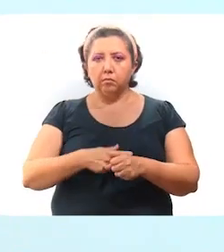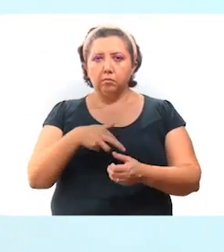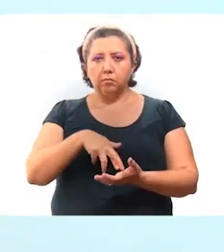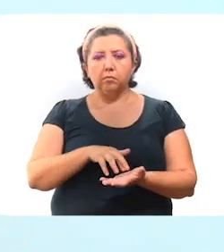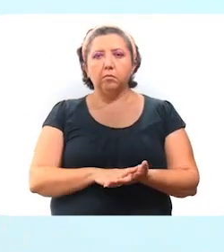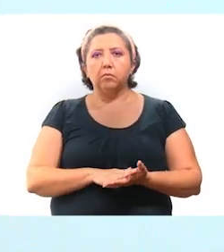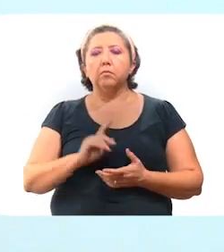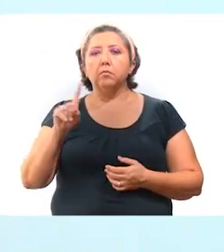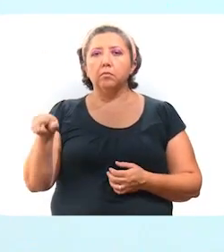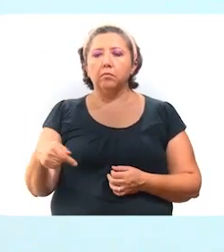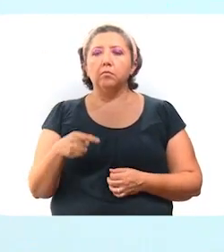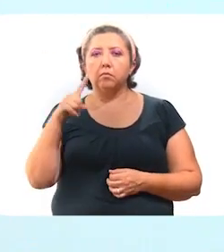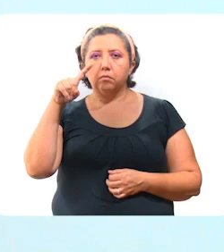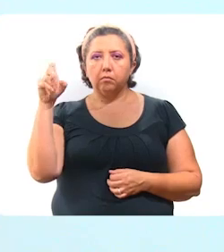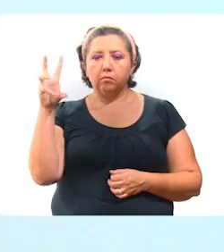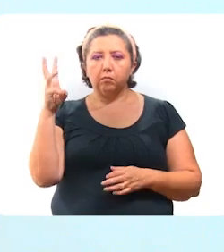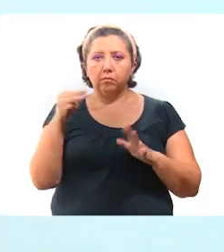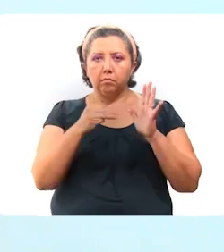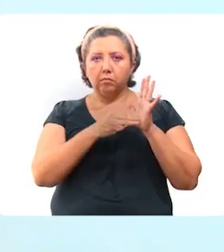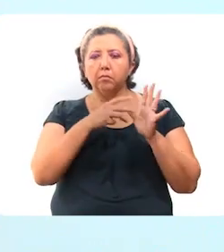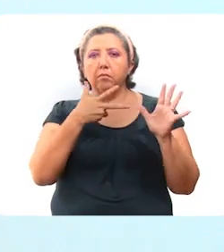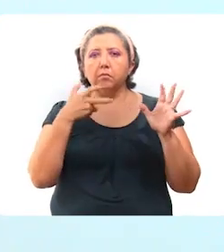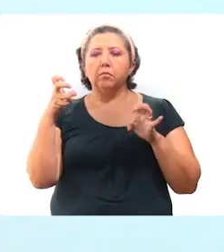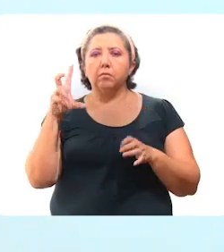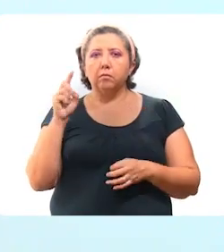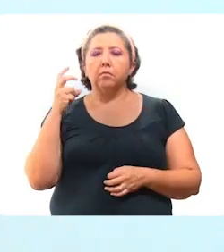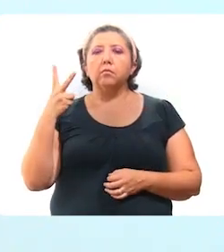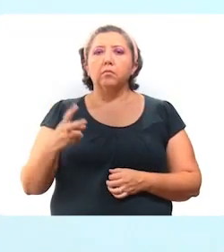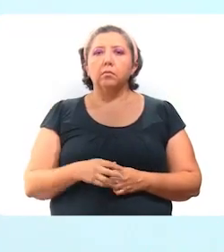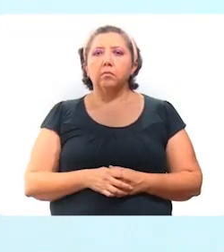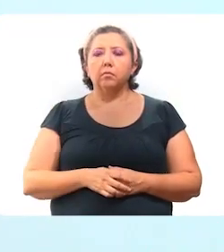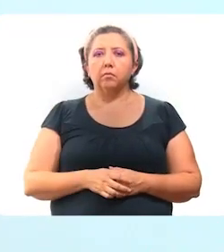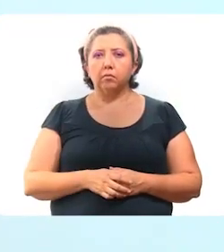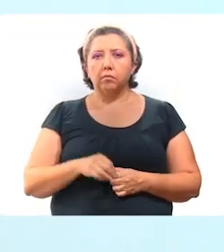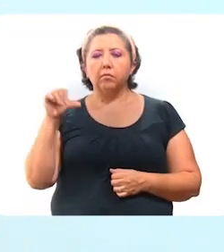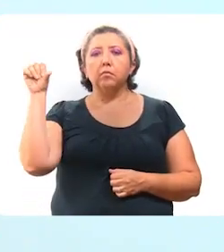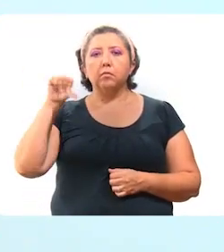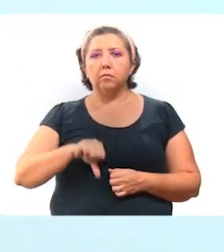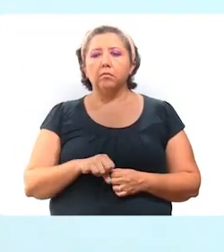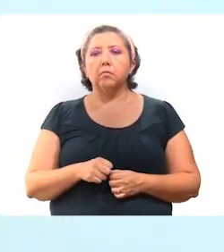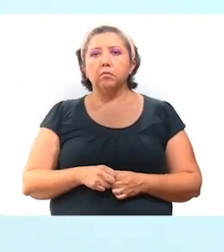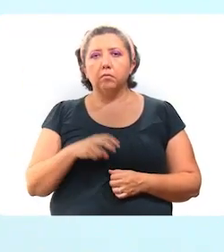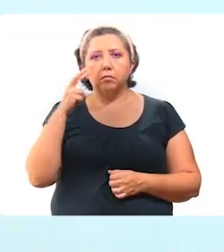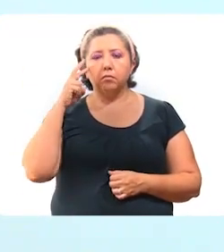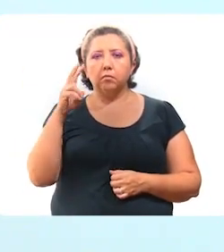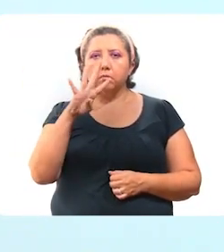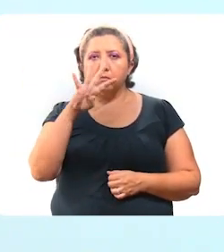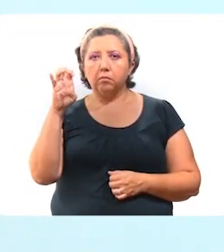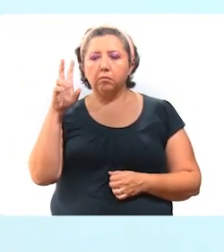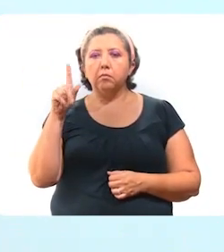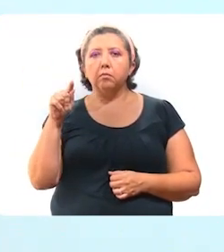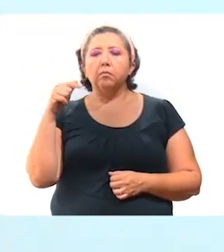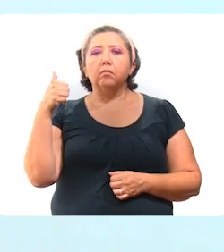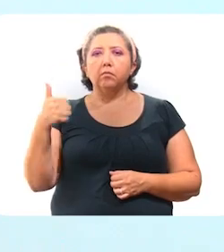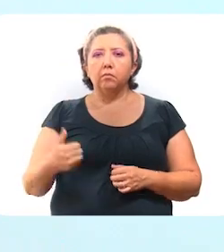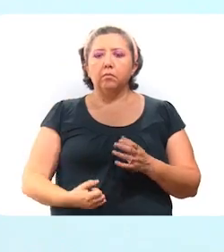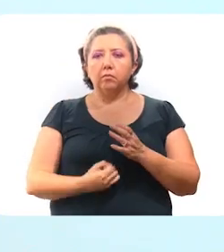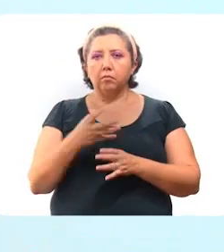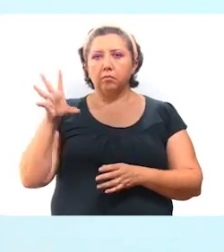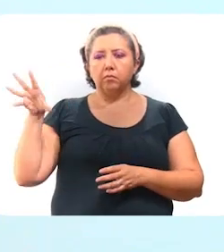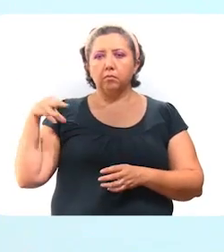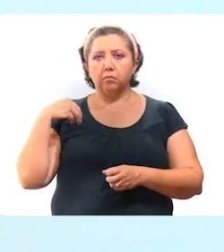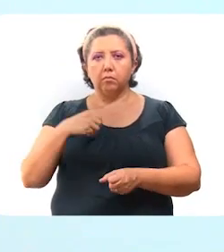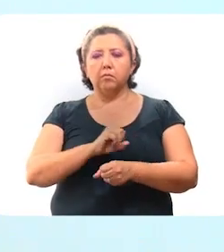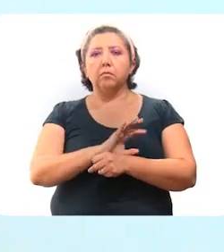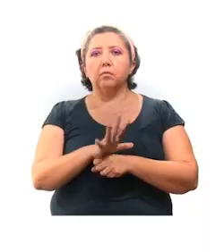de contagios registrados, que son 103.832. Hoy se detectaron 476 nuevos